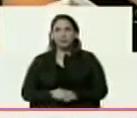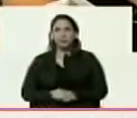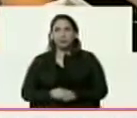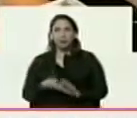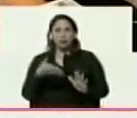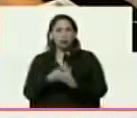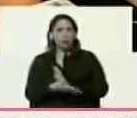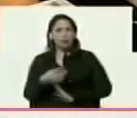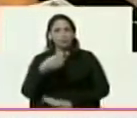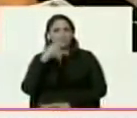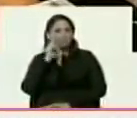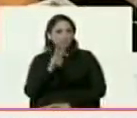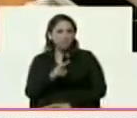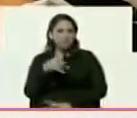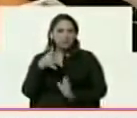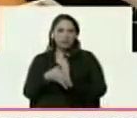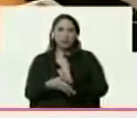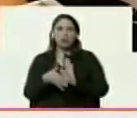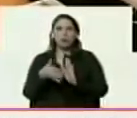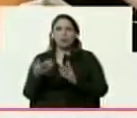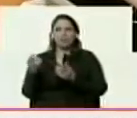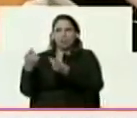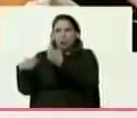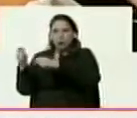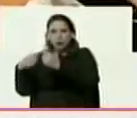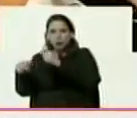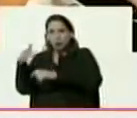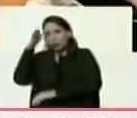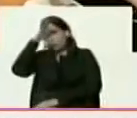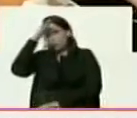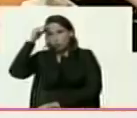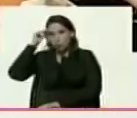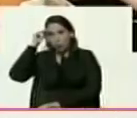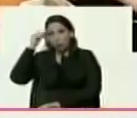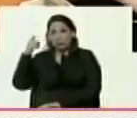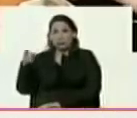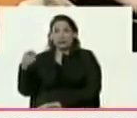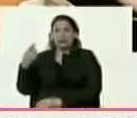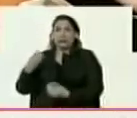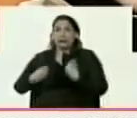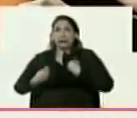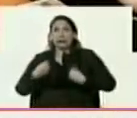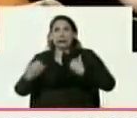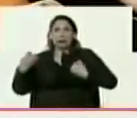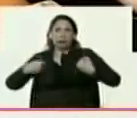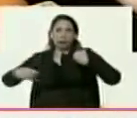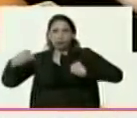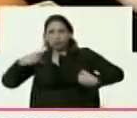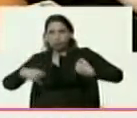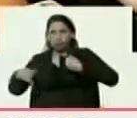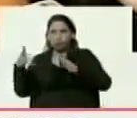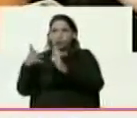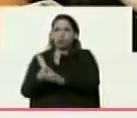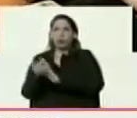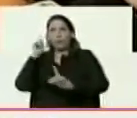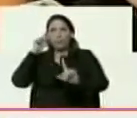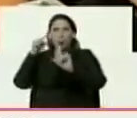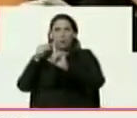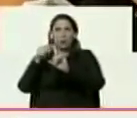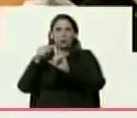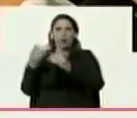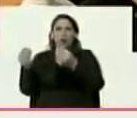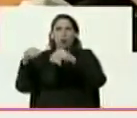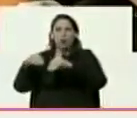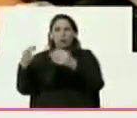que tienen con la administración de Donald Trump. Les ha hecho mucho daño desde el punto de vista político, desde el punto de vista de la posibilidad de llegar a un verdadero acuerdo.